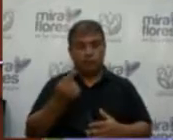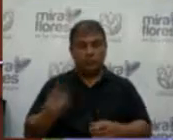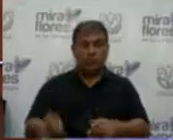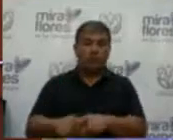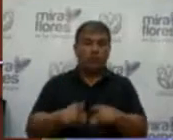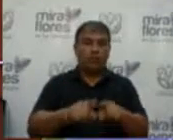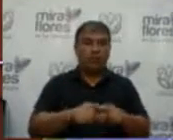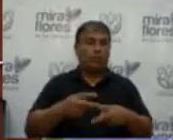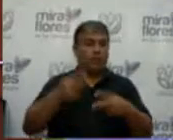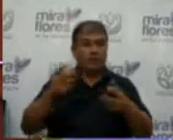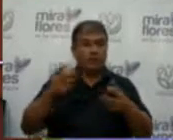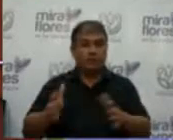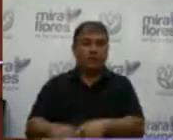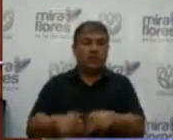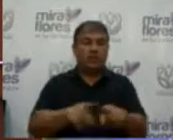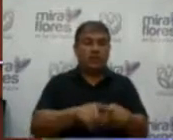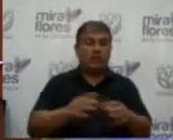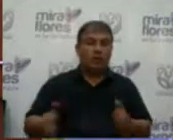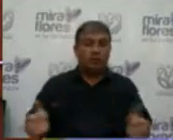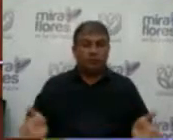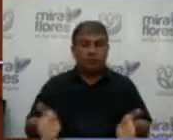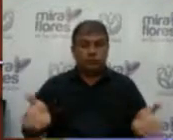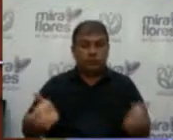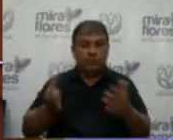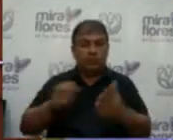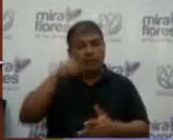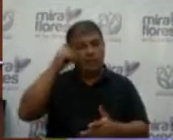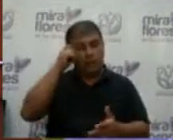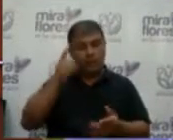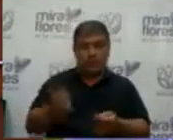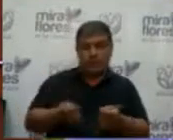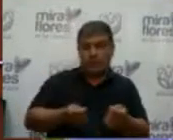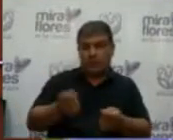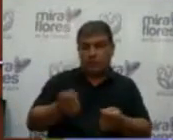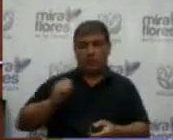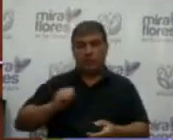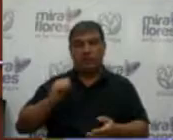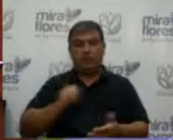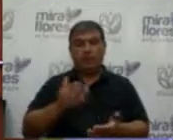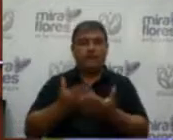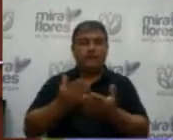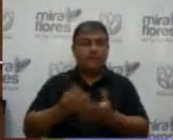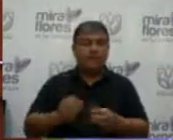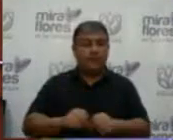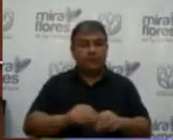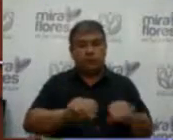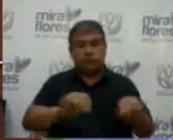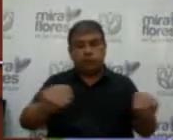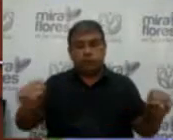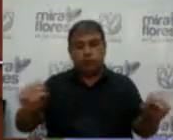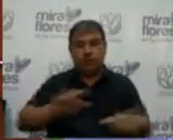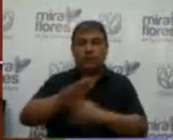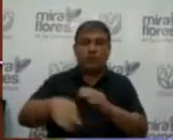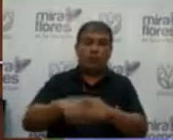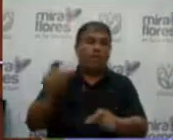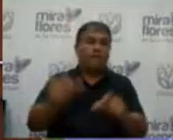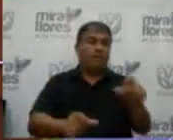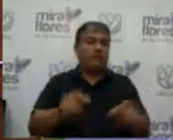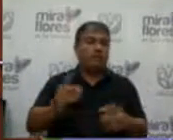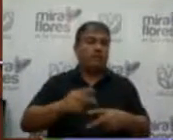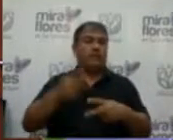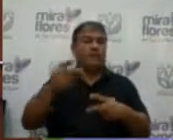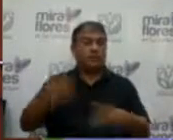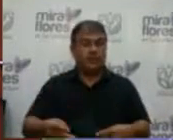como vecinos, sino como impulsores de una política de gestión municipal que va a generar un efecto multiplicador a todos los vecinos.